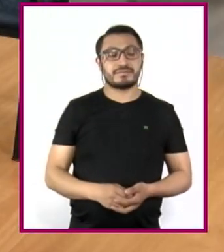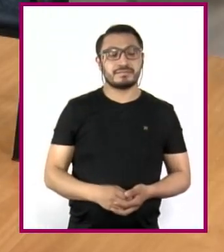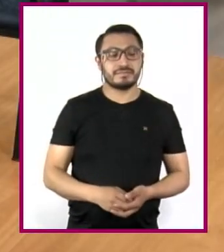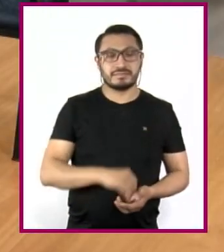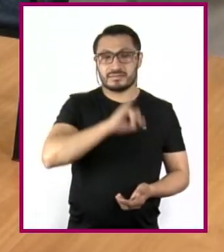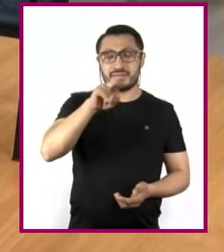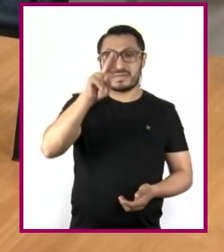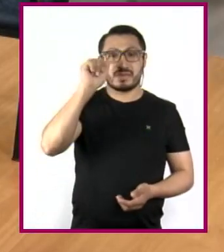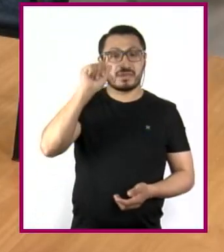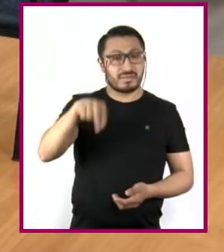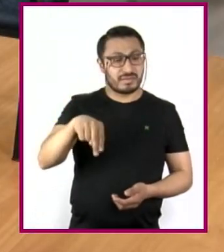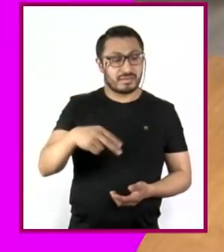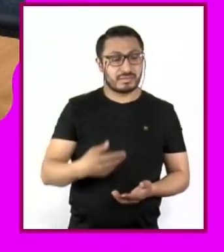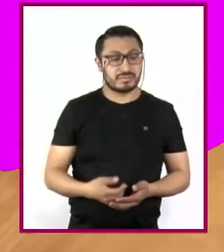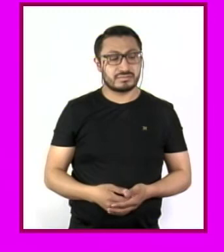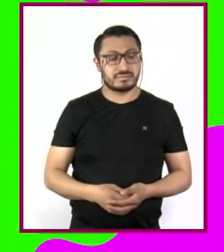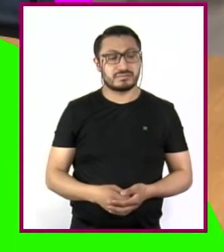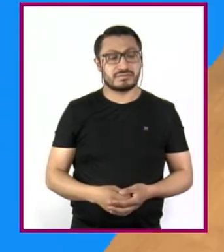¿Juan?